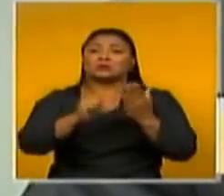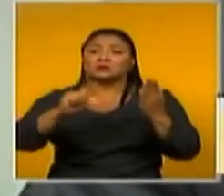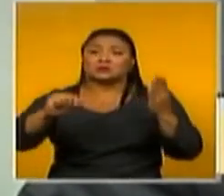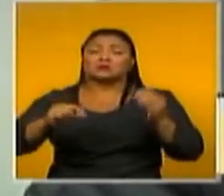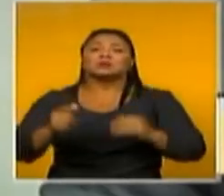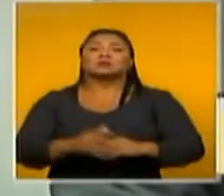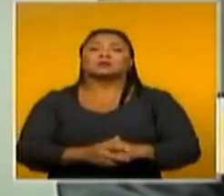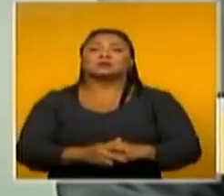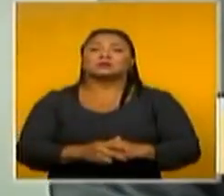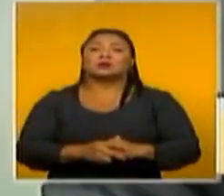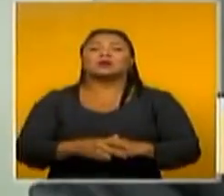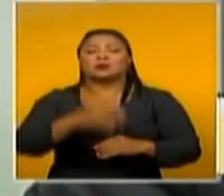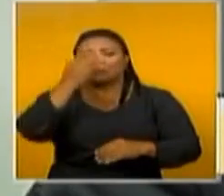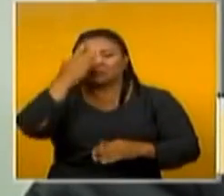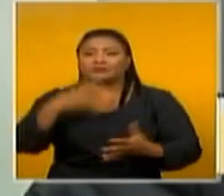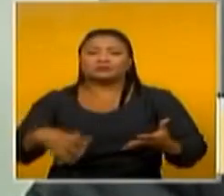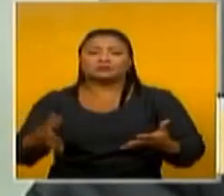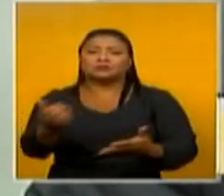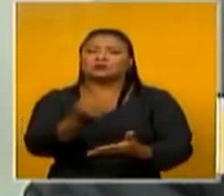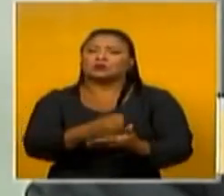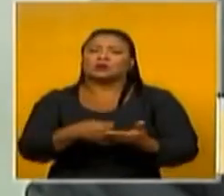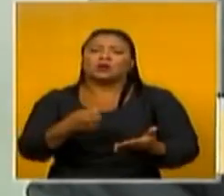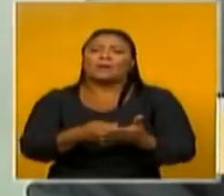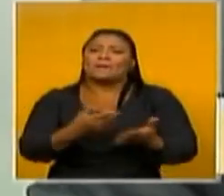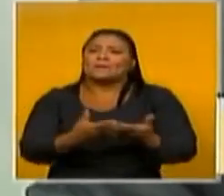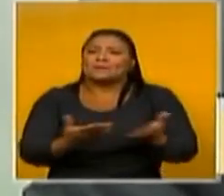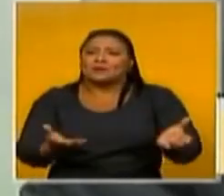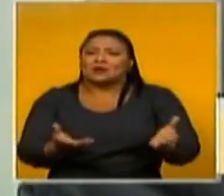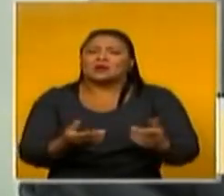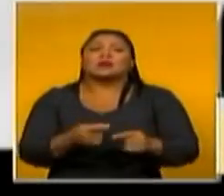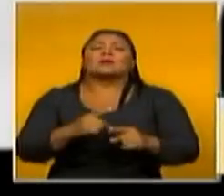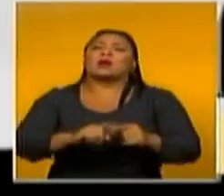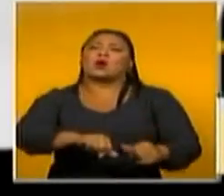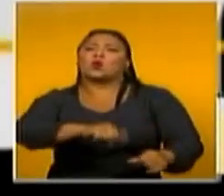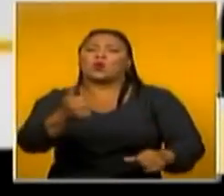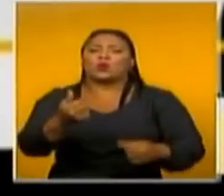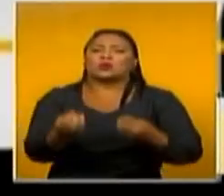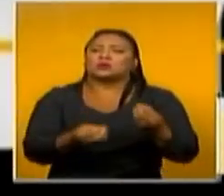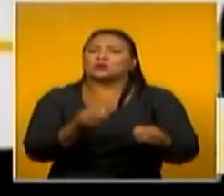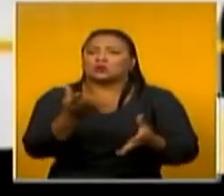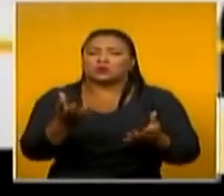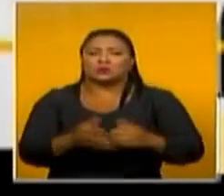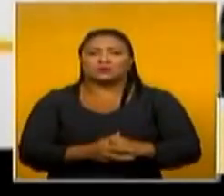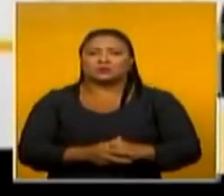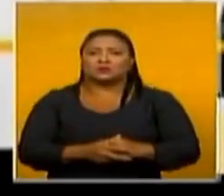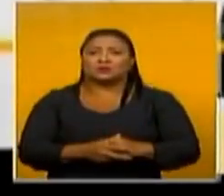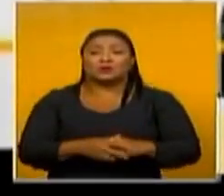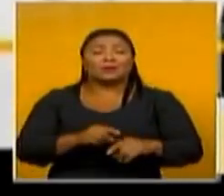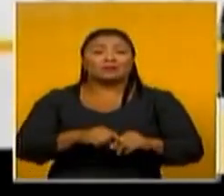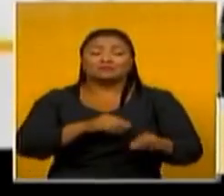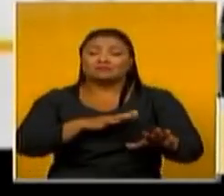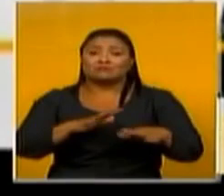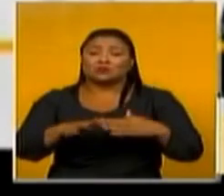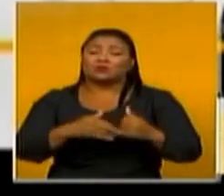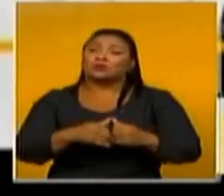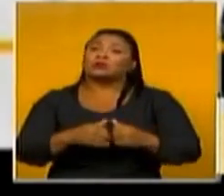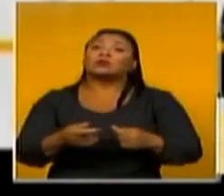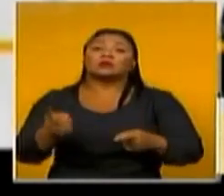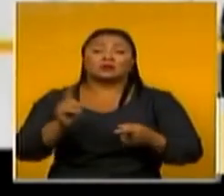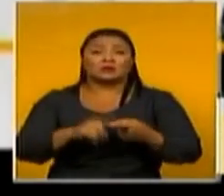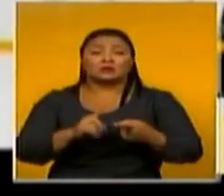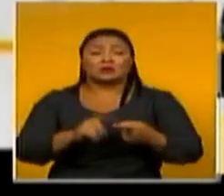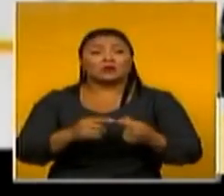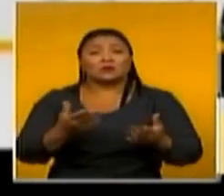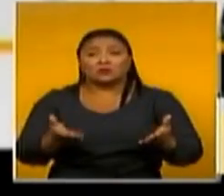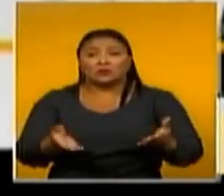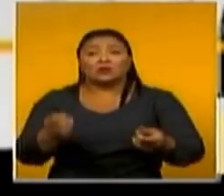Finanzas por la utilización de esos recursos que tenían un fin específico. Este movimiento es temporal y no afecta a la